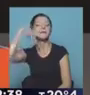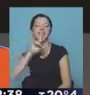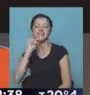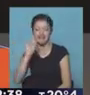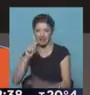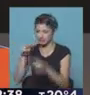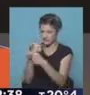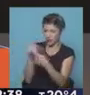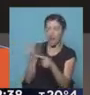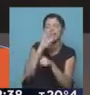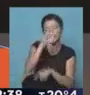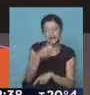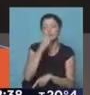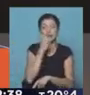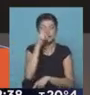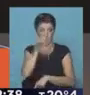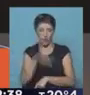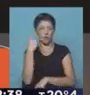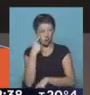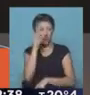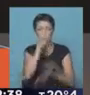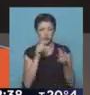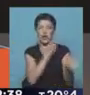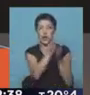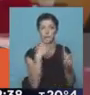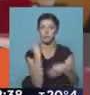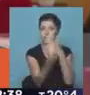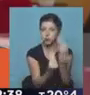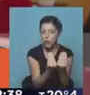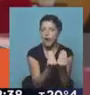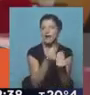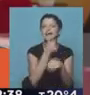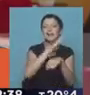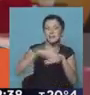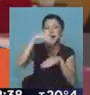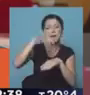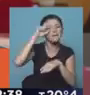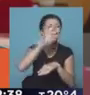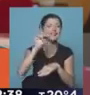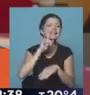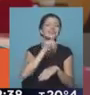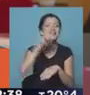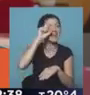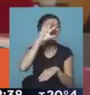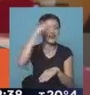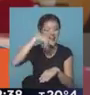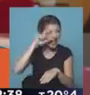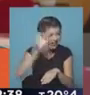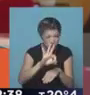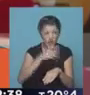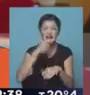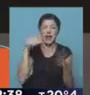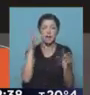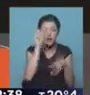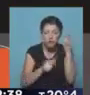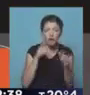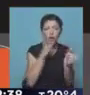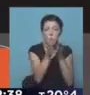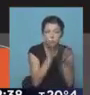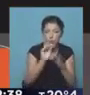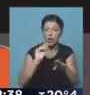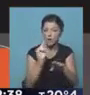su destino. Hoy lo padecemos en el Mediterráneo. Mediterráneo que además tiene 1.400 toneladas de basura. Dicho esto aparte, estamos hablando